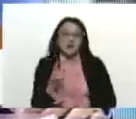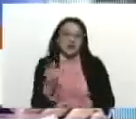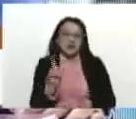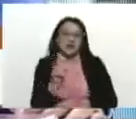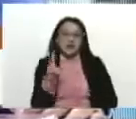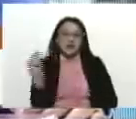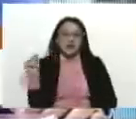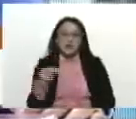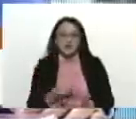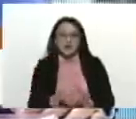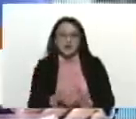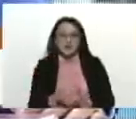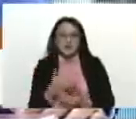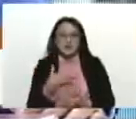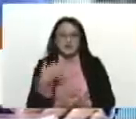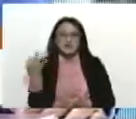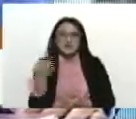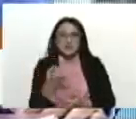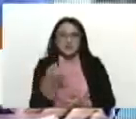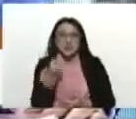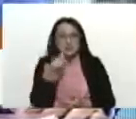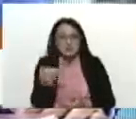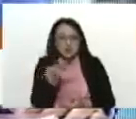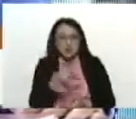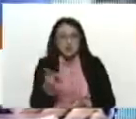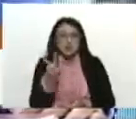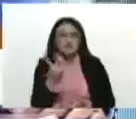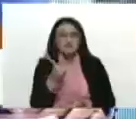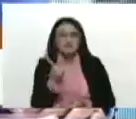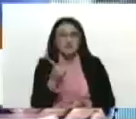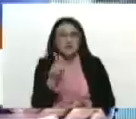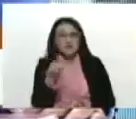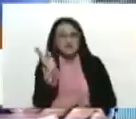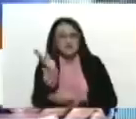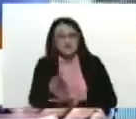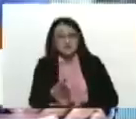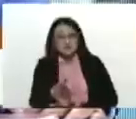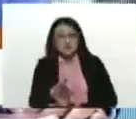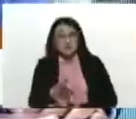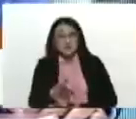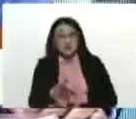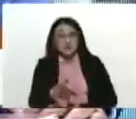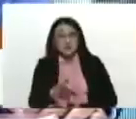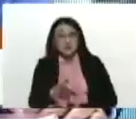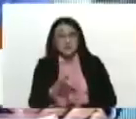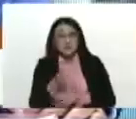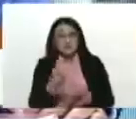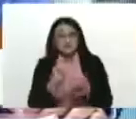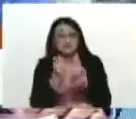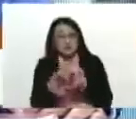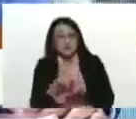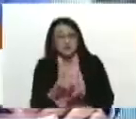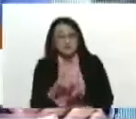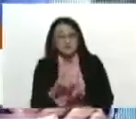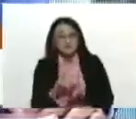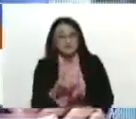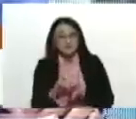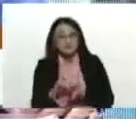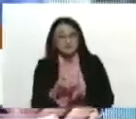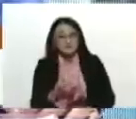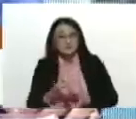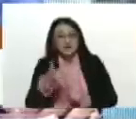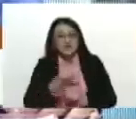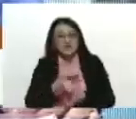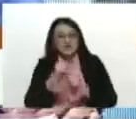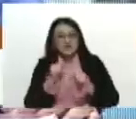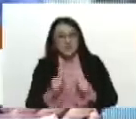Estoy seguro que el pueblo de Venezuela esas sanciones lo han convertido o le han dado mucha más